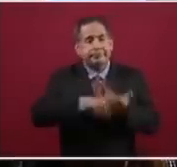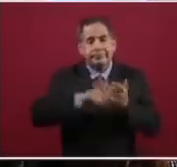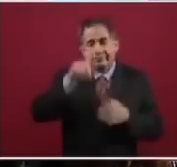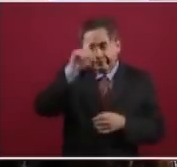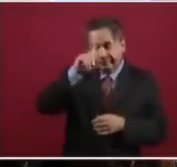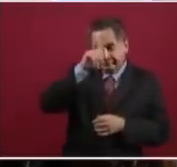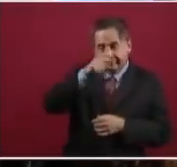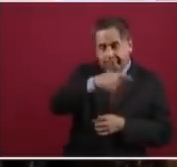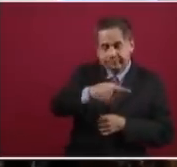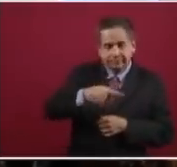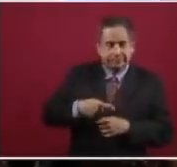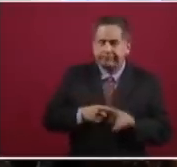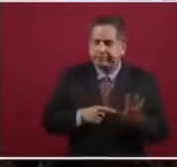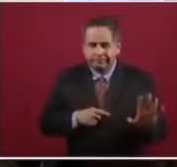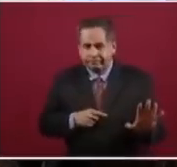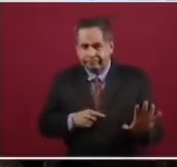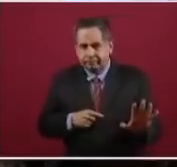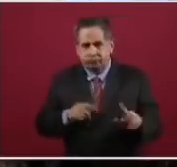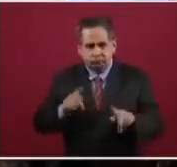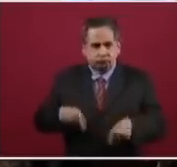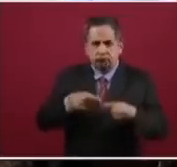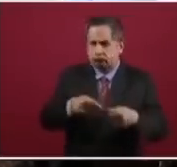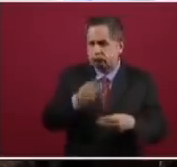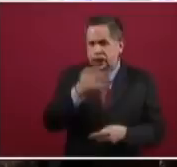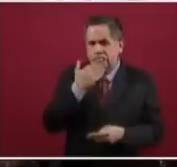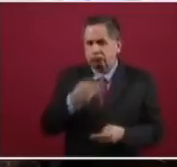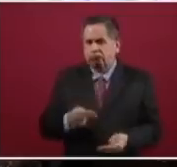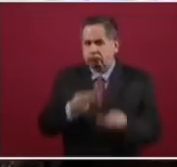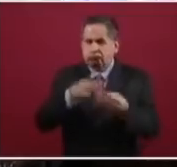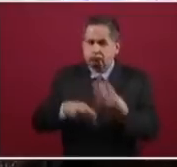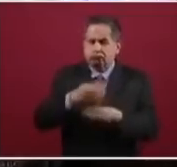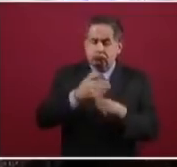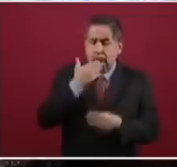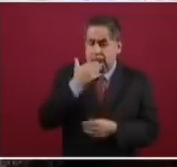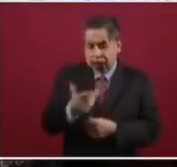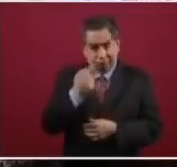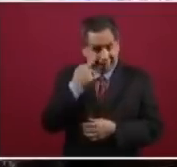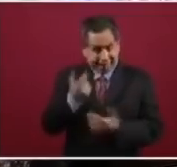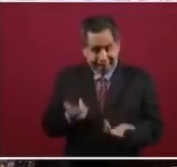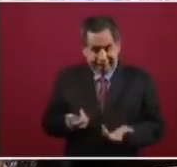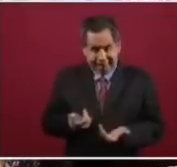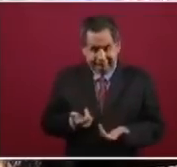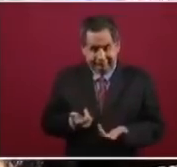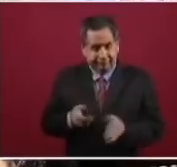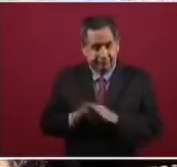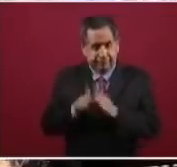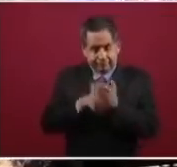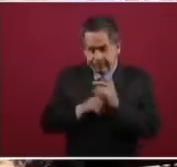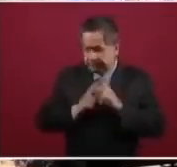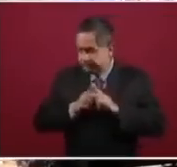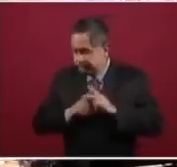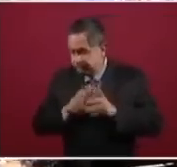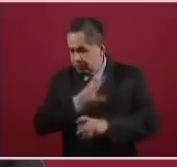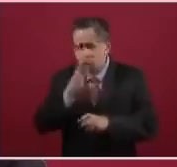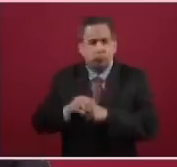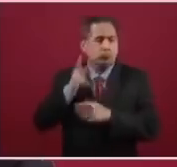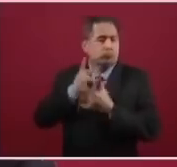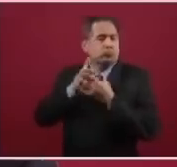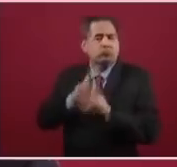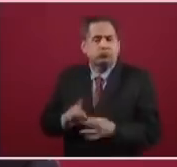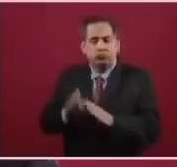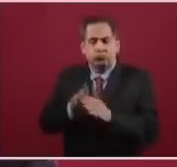la pregunta en real es un muy buen negocio porque como podrás ver en los criterios generales de política económica